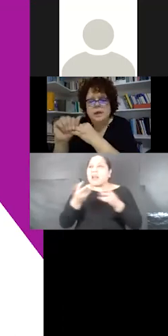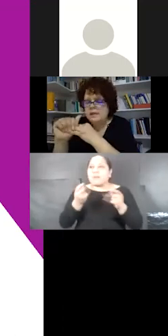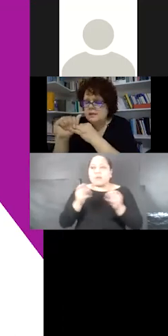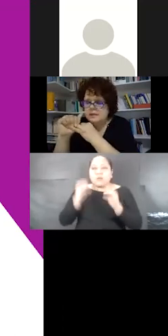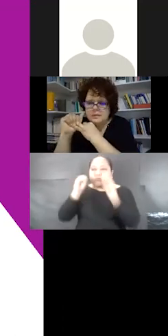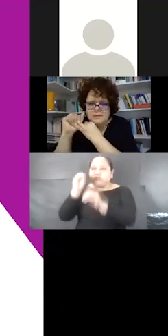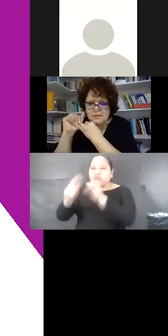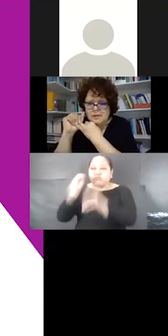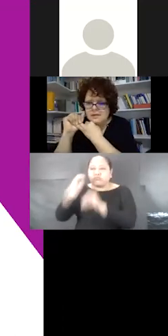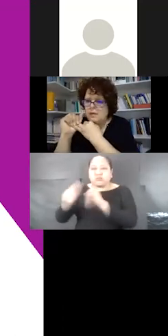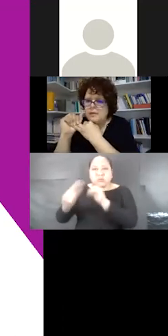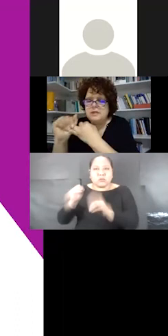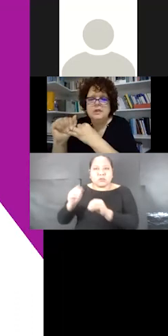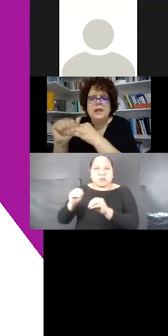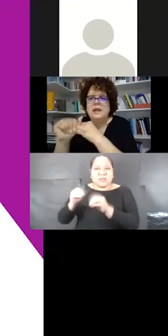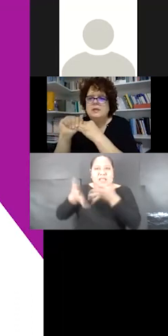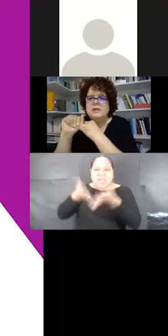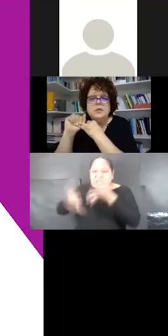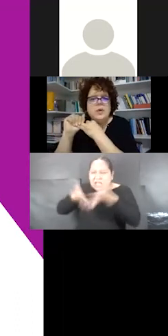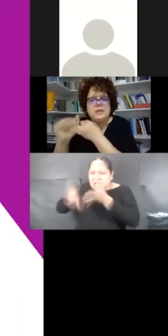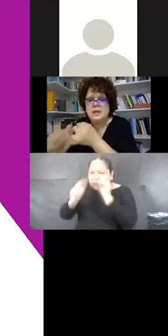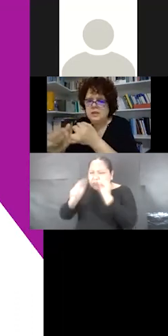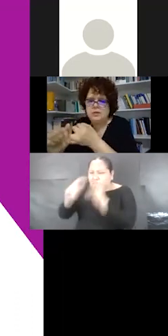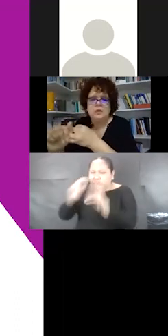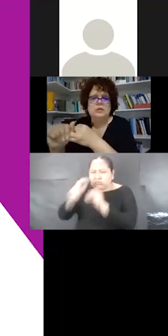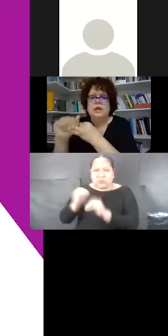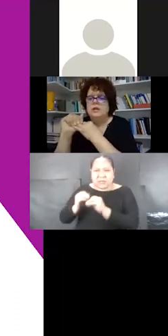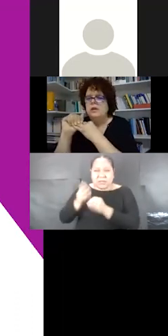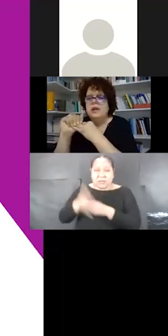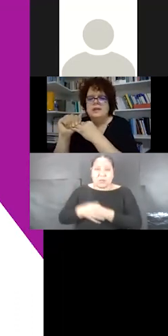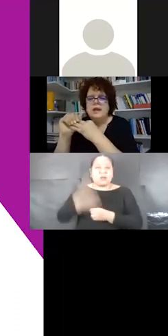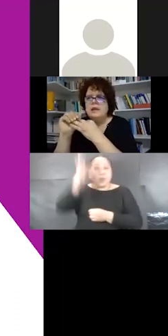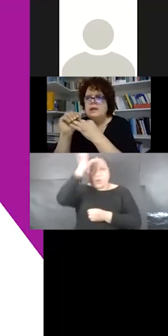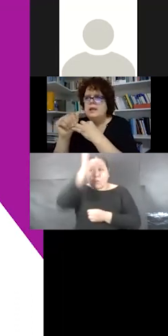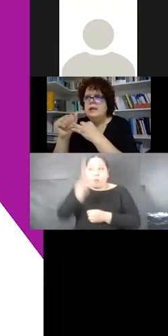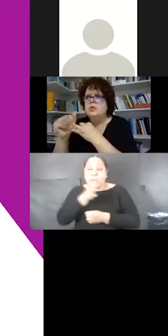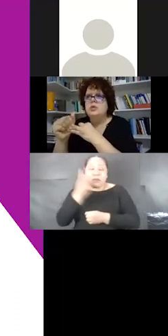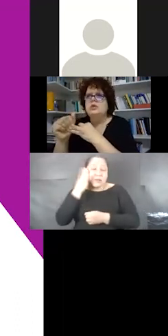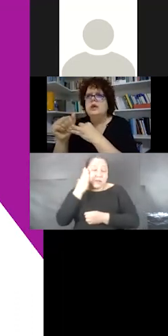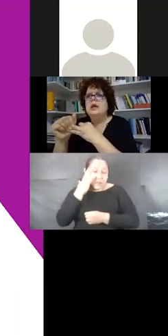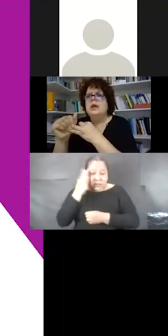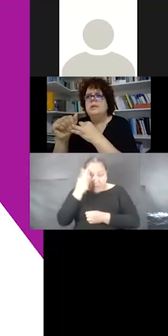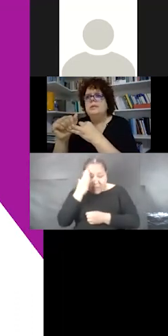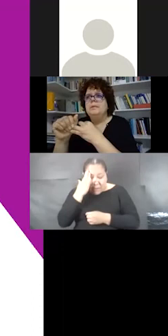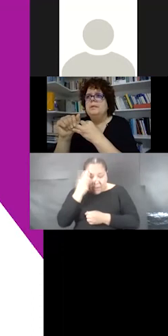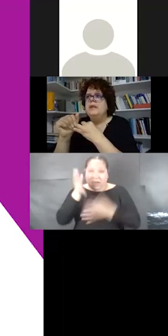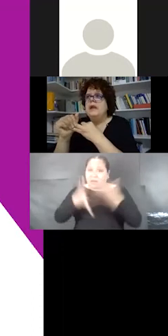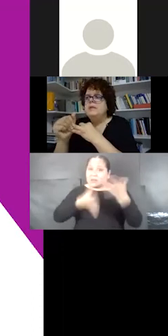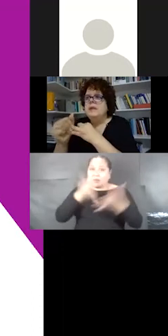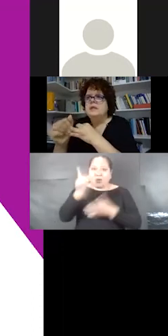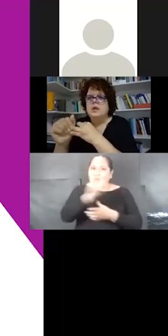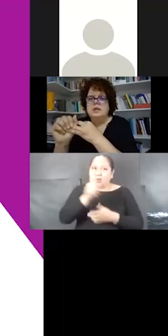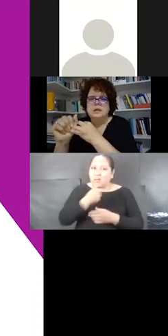los padres estén convencidos de que la lengua de señas no hace daño, al contrario, ya hay estudios, ya